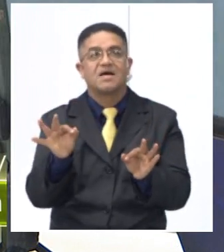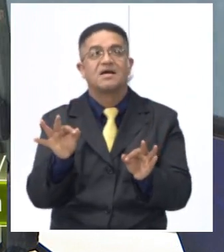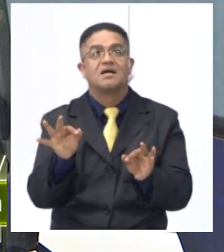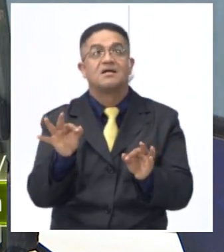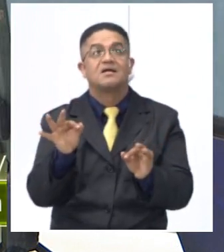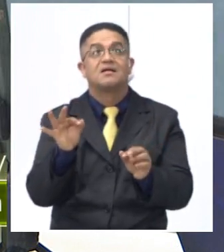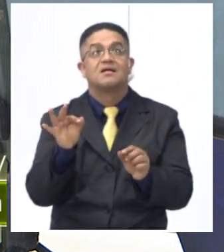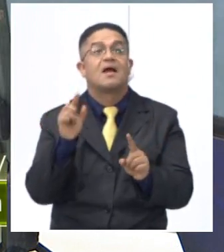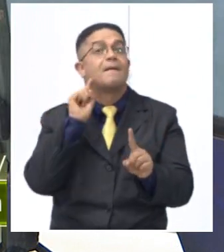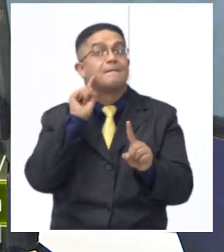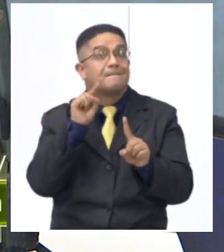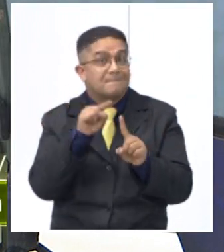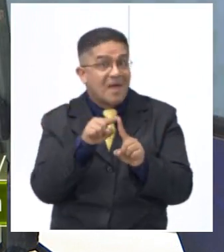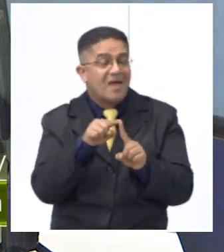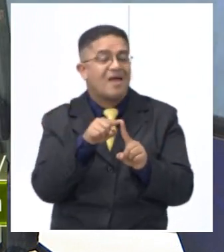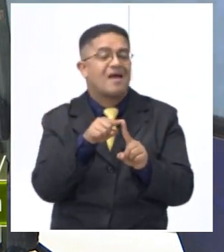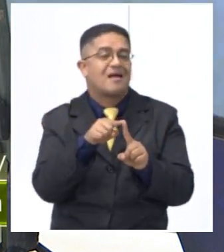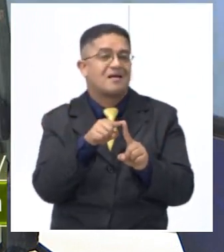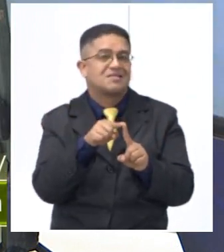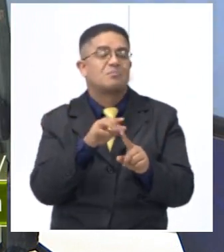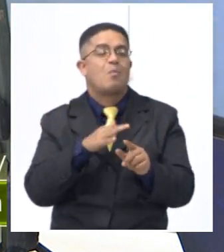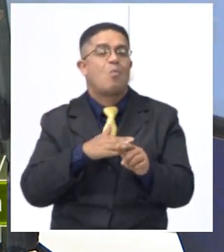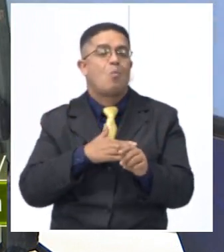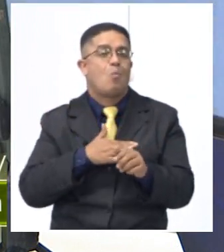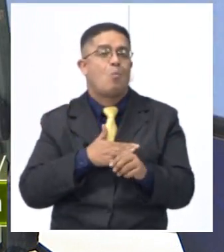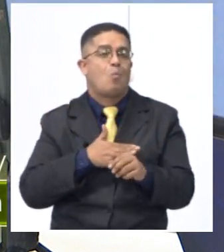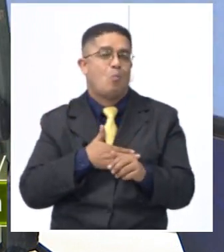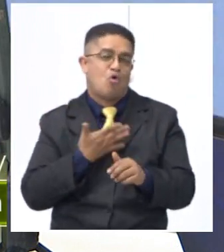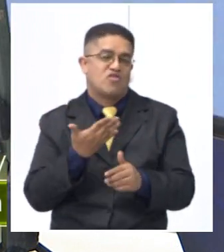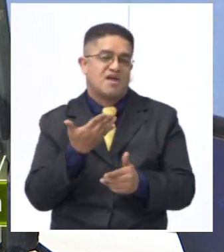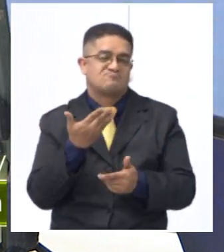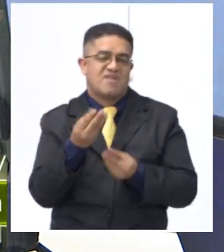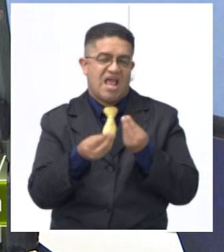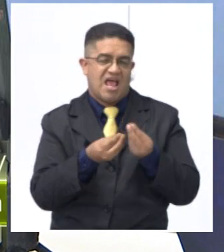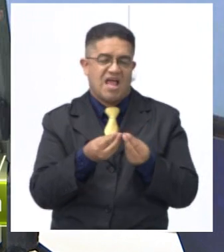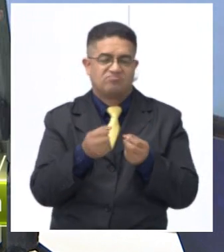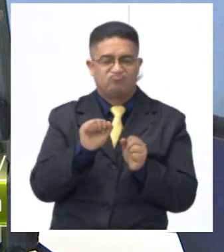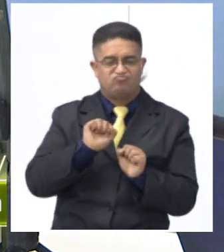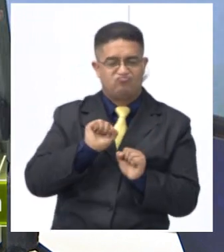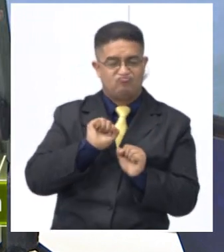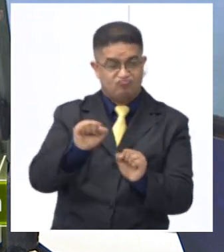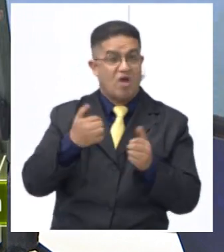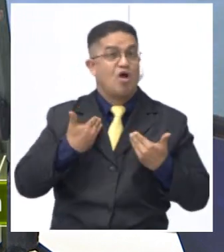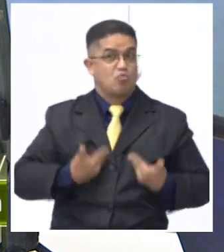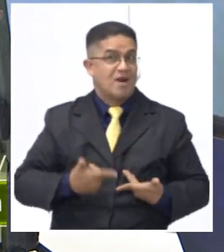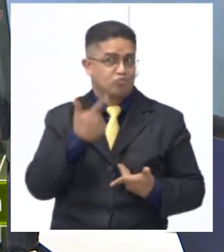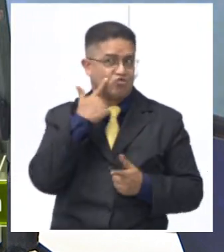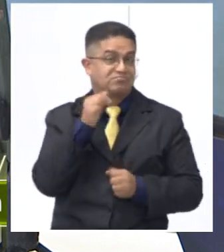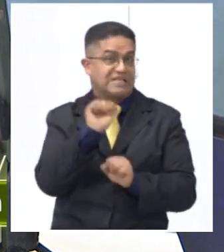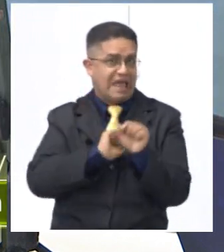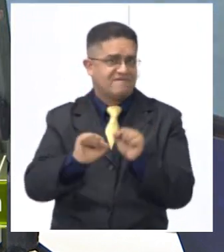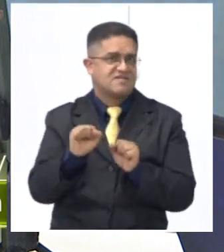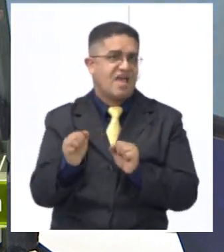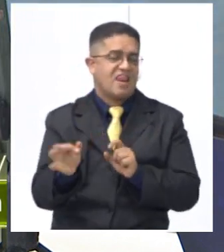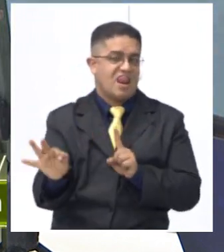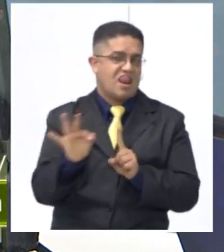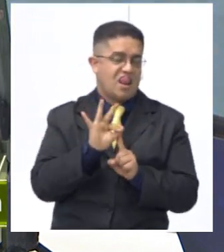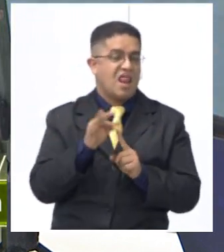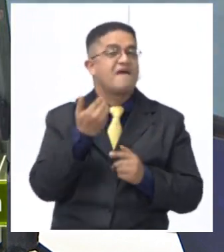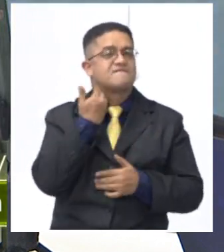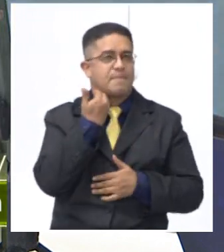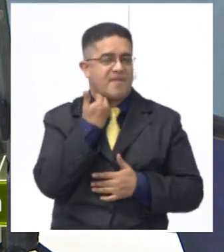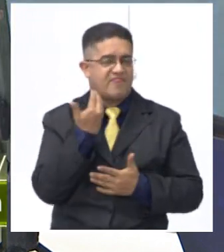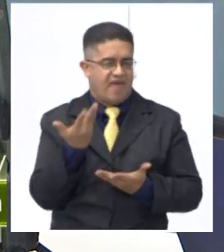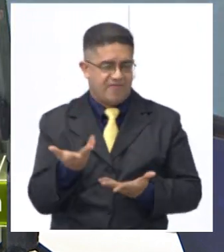poder replicar lo que en este caso generaba anticuerpos para que no padecieran la enfermedad. Hay que ver lo que en ese